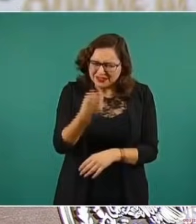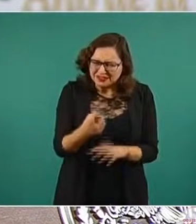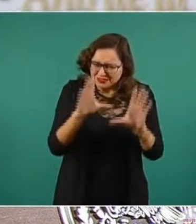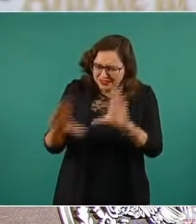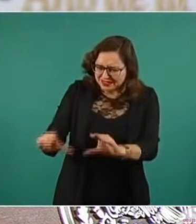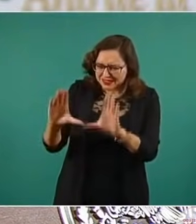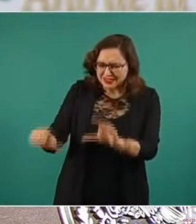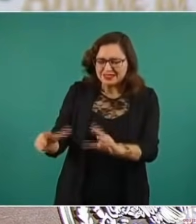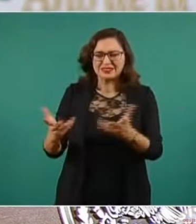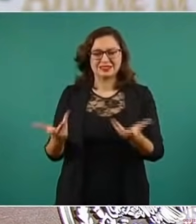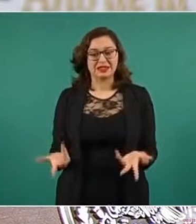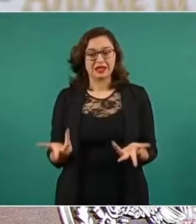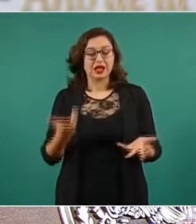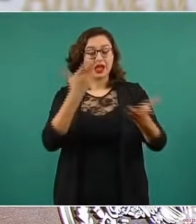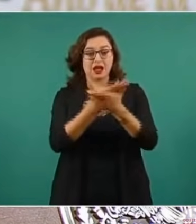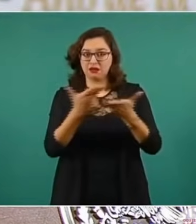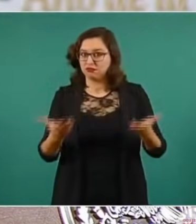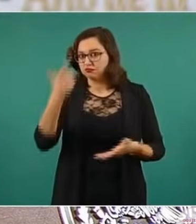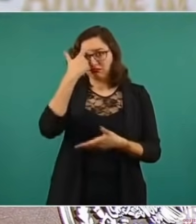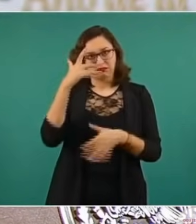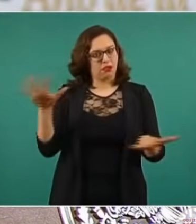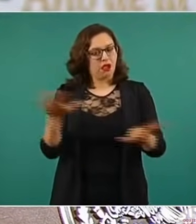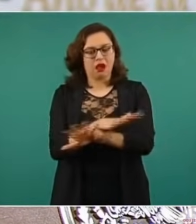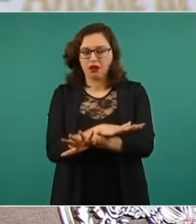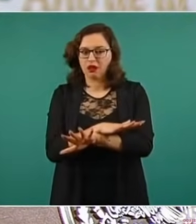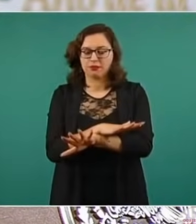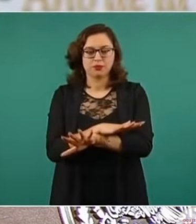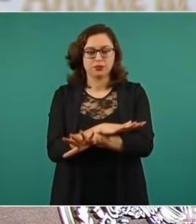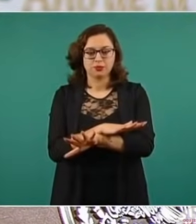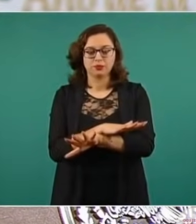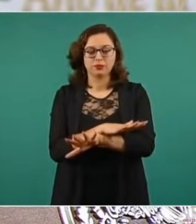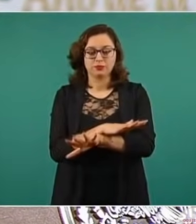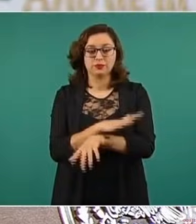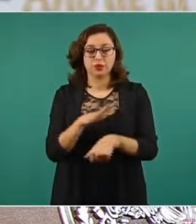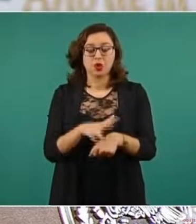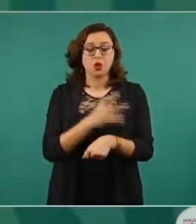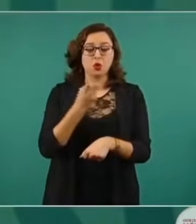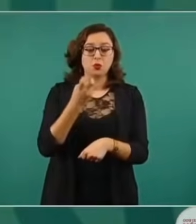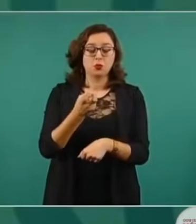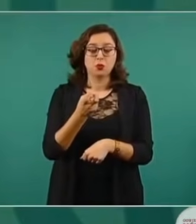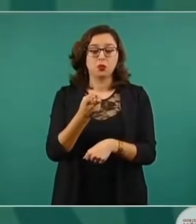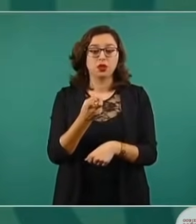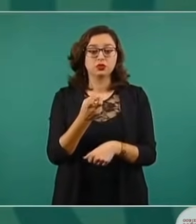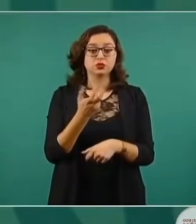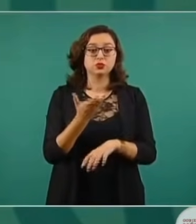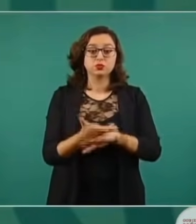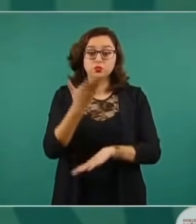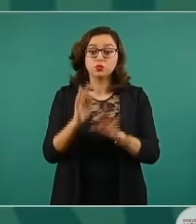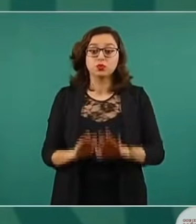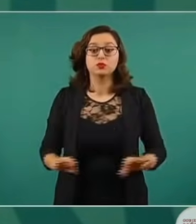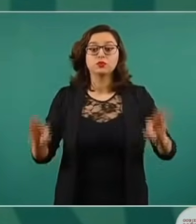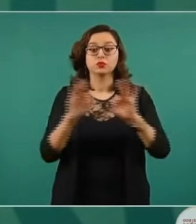Entonces, cambio. Por eso es muy importante no dejar de